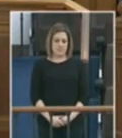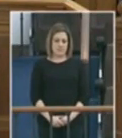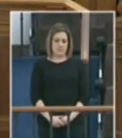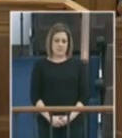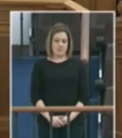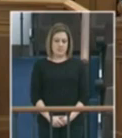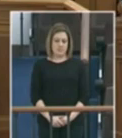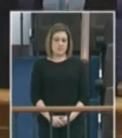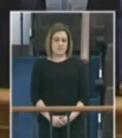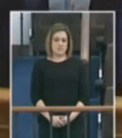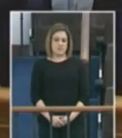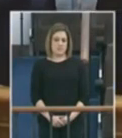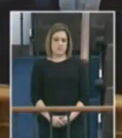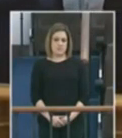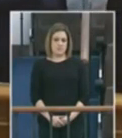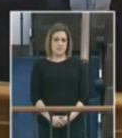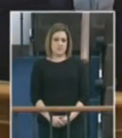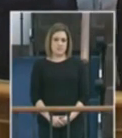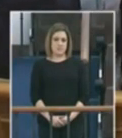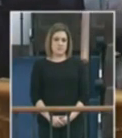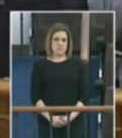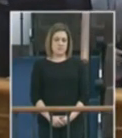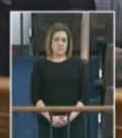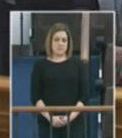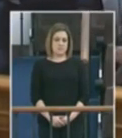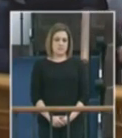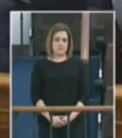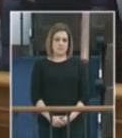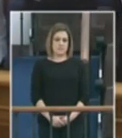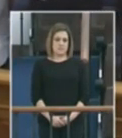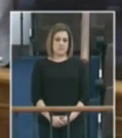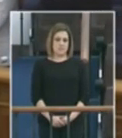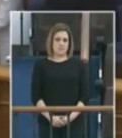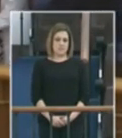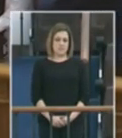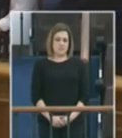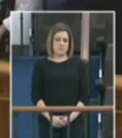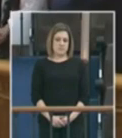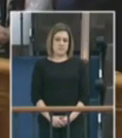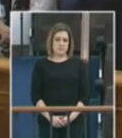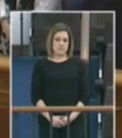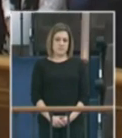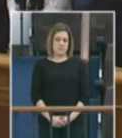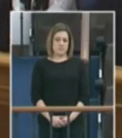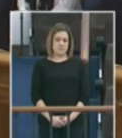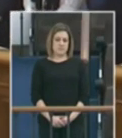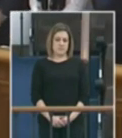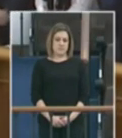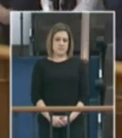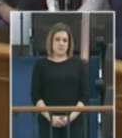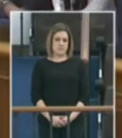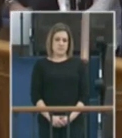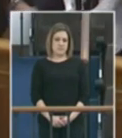mortales de la violencia de género de este año, una costumbre que se mantendrá cada vez que se produzcan nuevas víctimas. Como